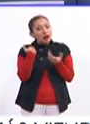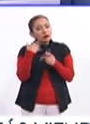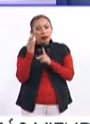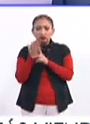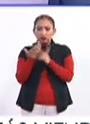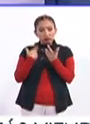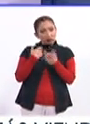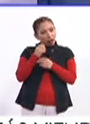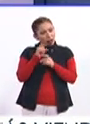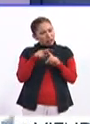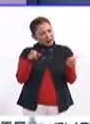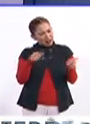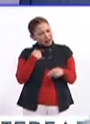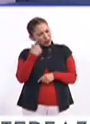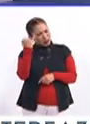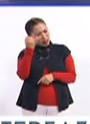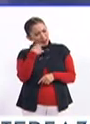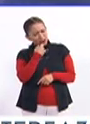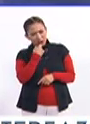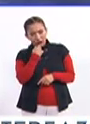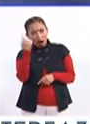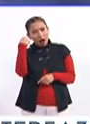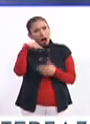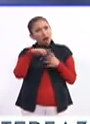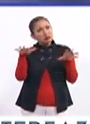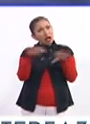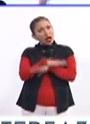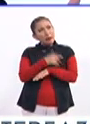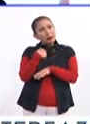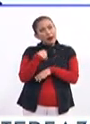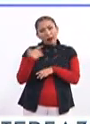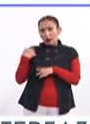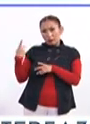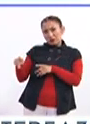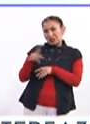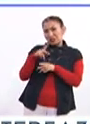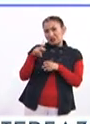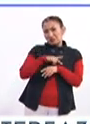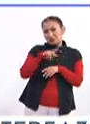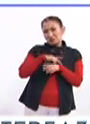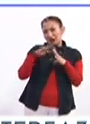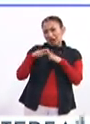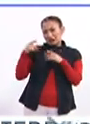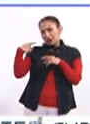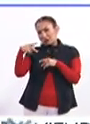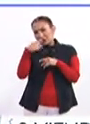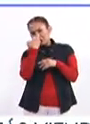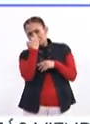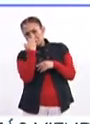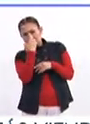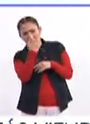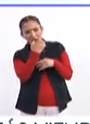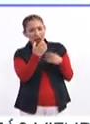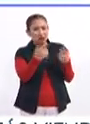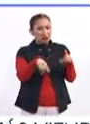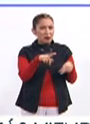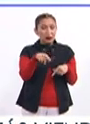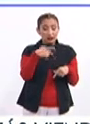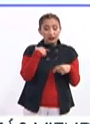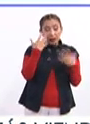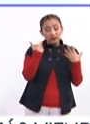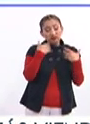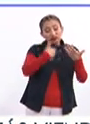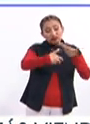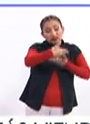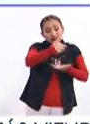una posición contraria a la que tú tradicionalmente por tu contexto familiar, social, escolar llevabas, y esto genera sin duda alguna pues